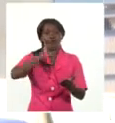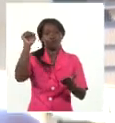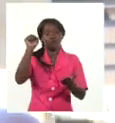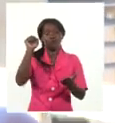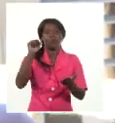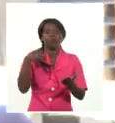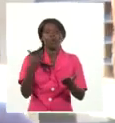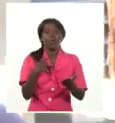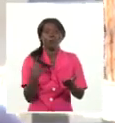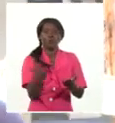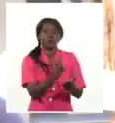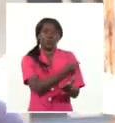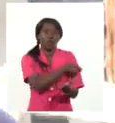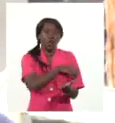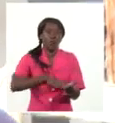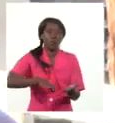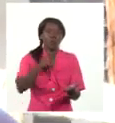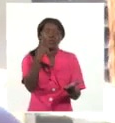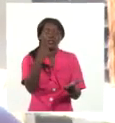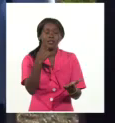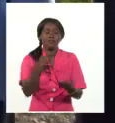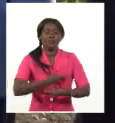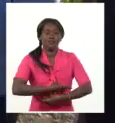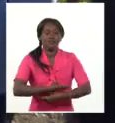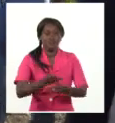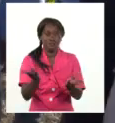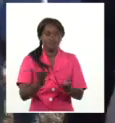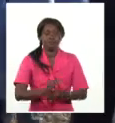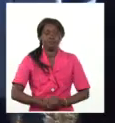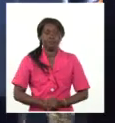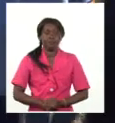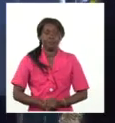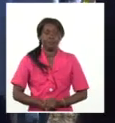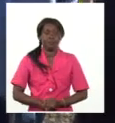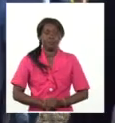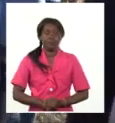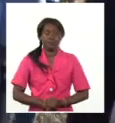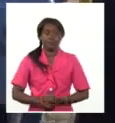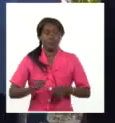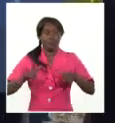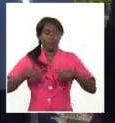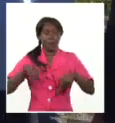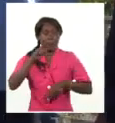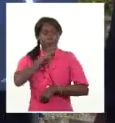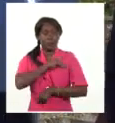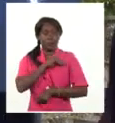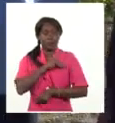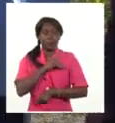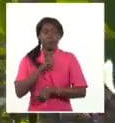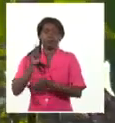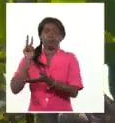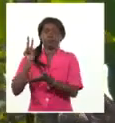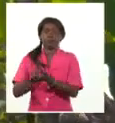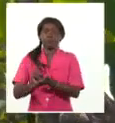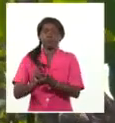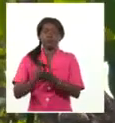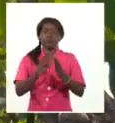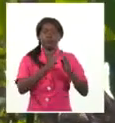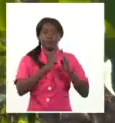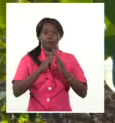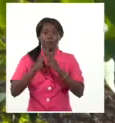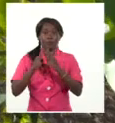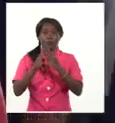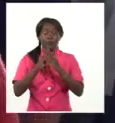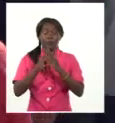alimentos que satisfagan la demanda y las necesidades de los que Aquí viven los candidatos a diputados visitaron la finca cubanacan perteneciente